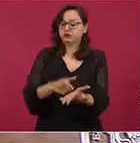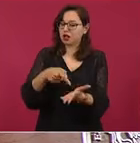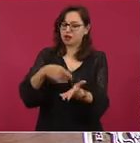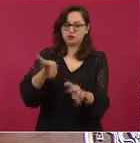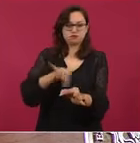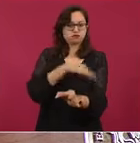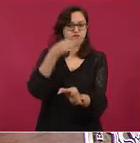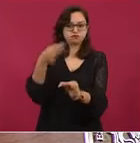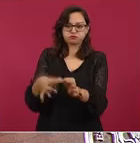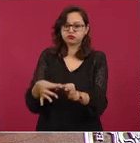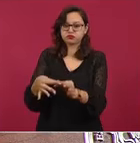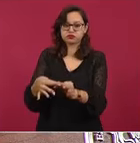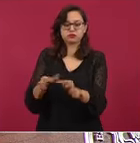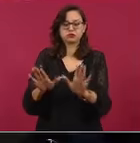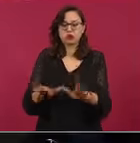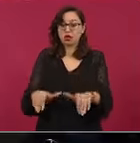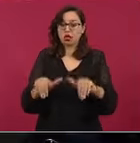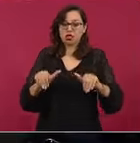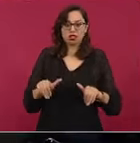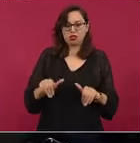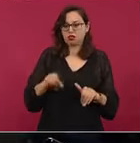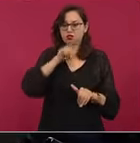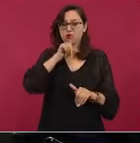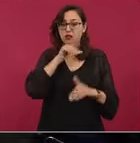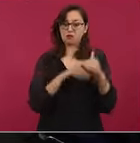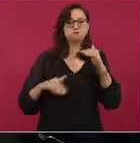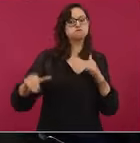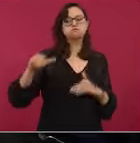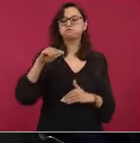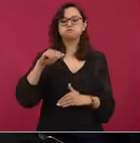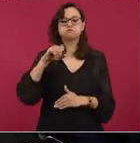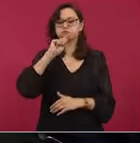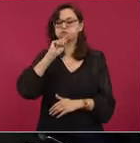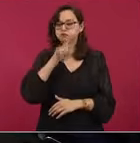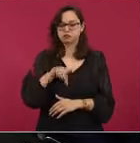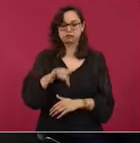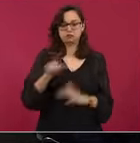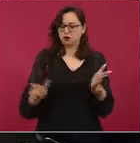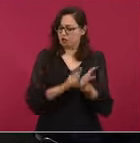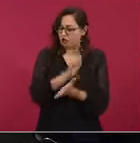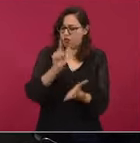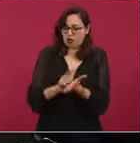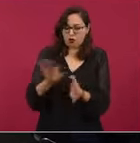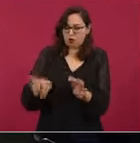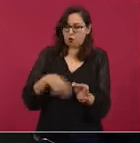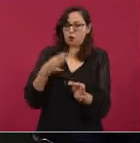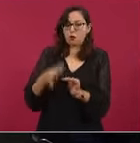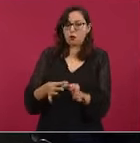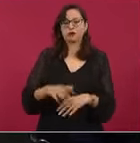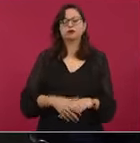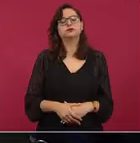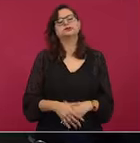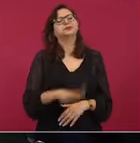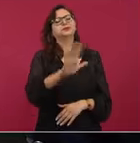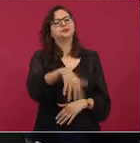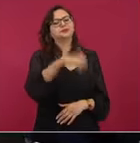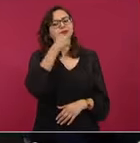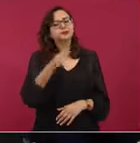nadie. Gracias, presidente. En otro tema, después de lo ocurrido ayer, de los supuestos balacera que se